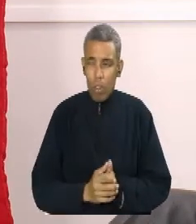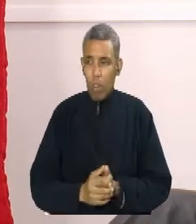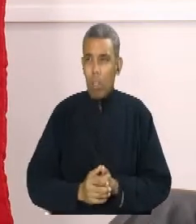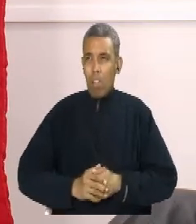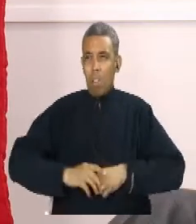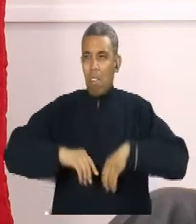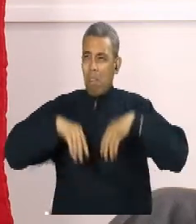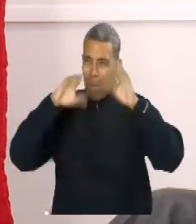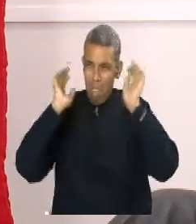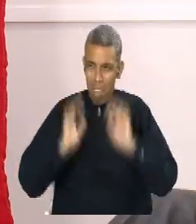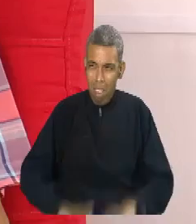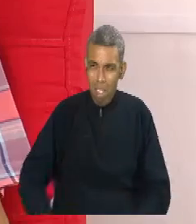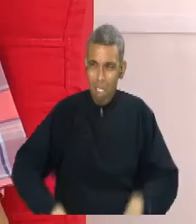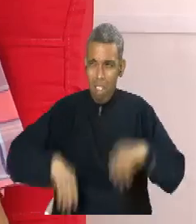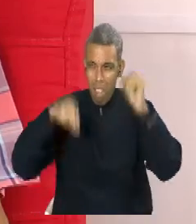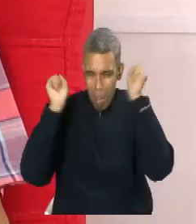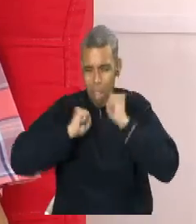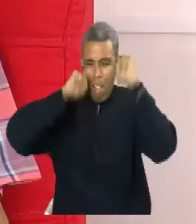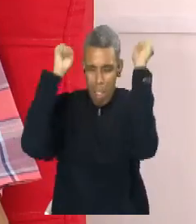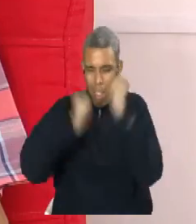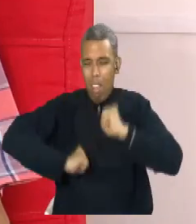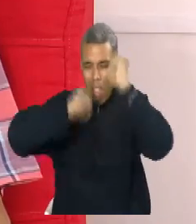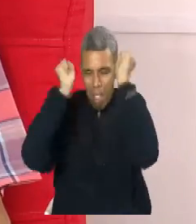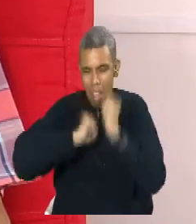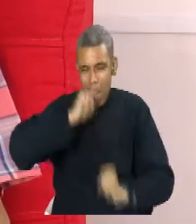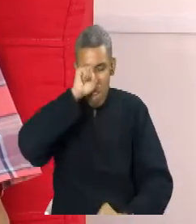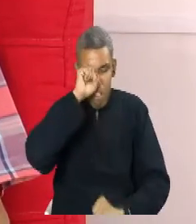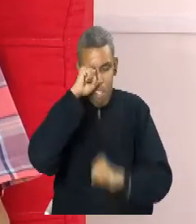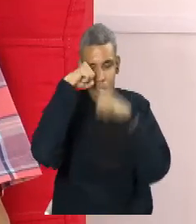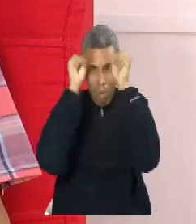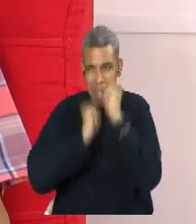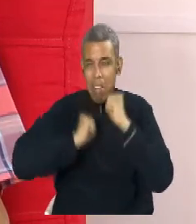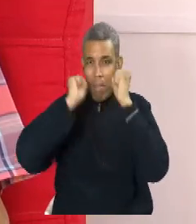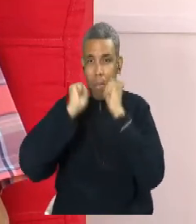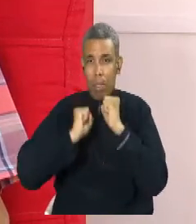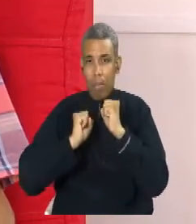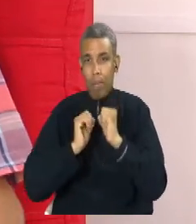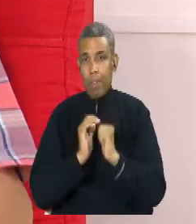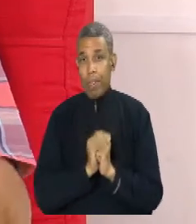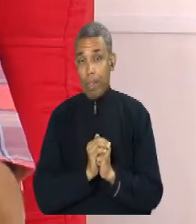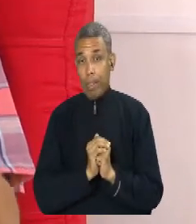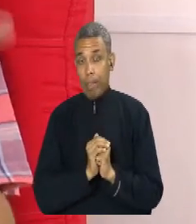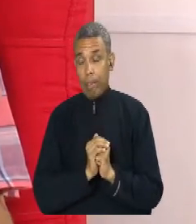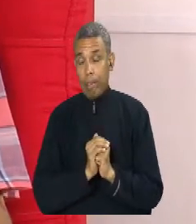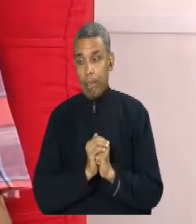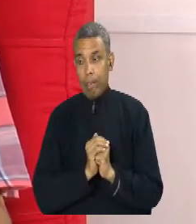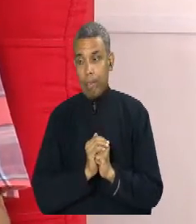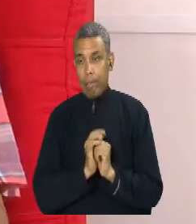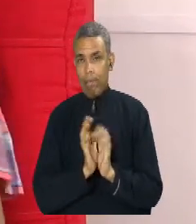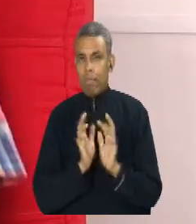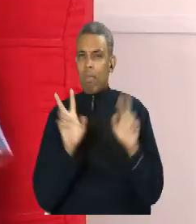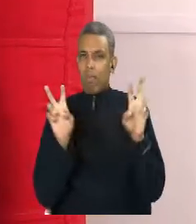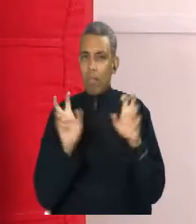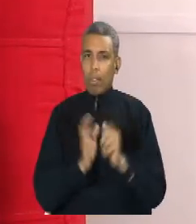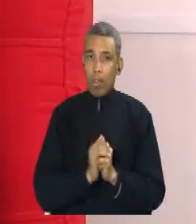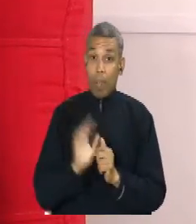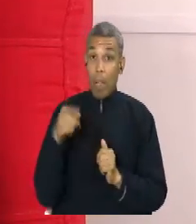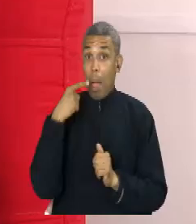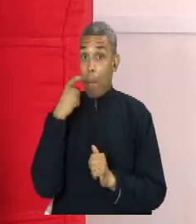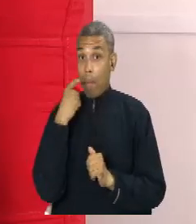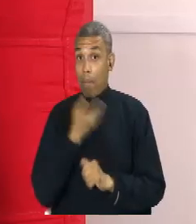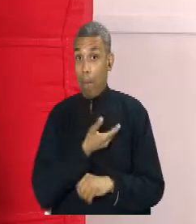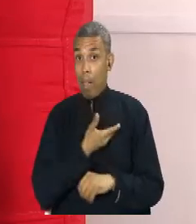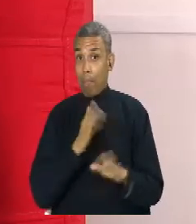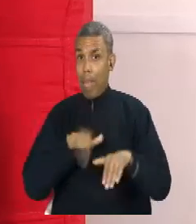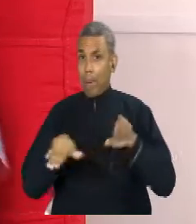poquitos otra otra mala práctica son los premios si te portas bien te voy a dar